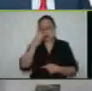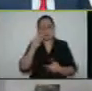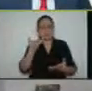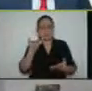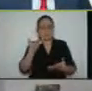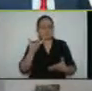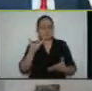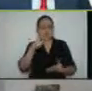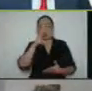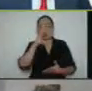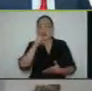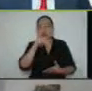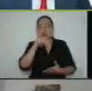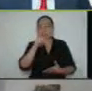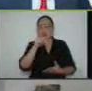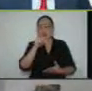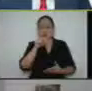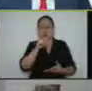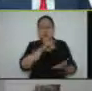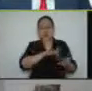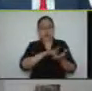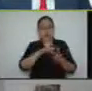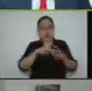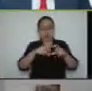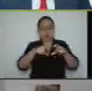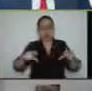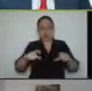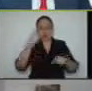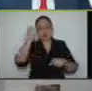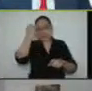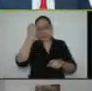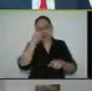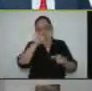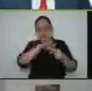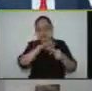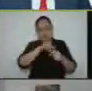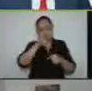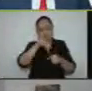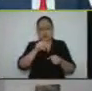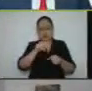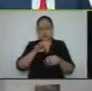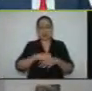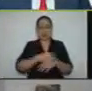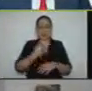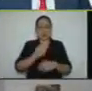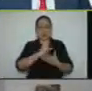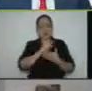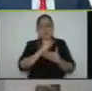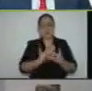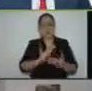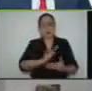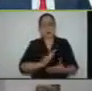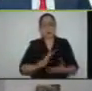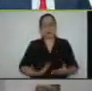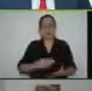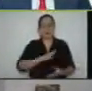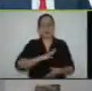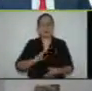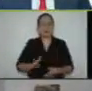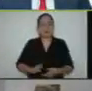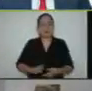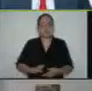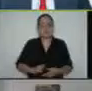apartaría de esta temática, votaría en contra en relación a que la imagen de la presidenta municipal es